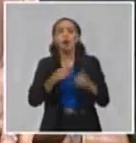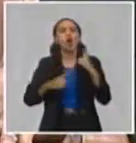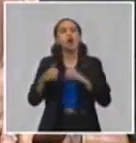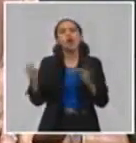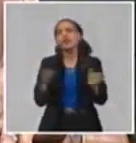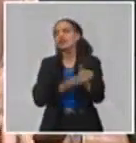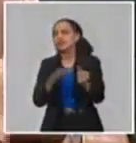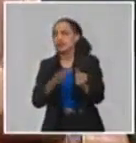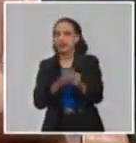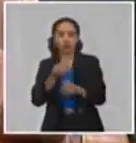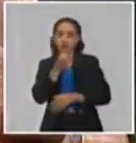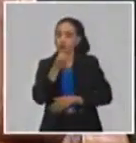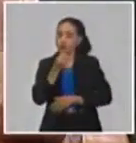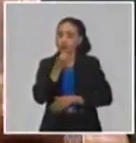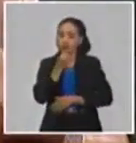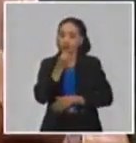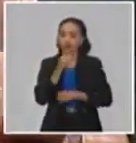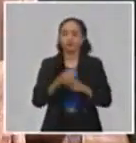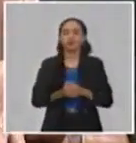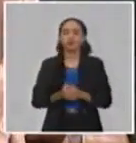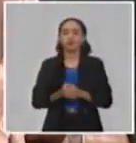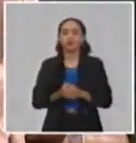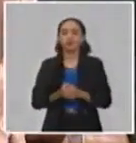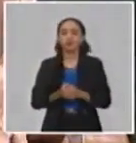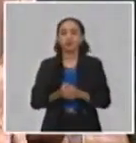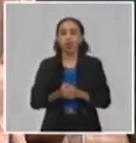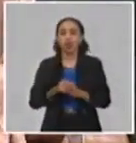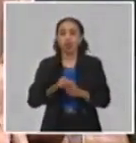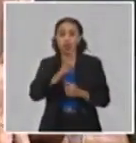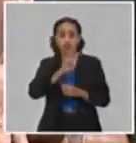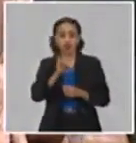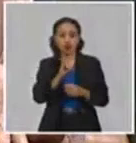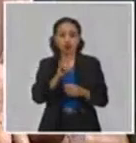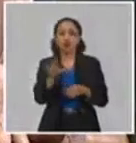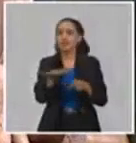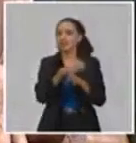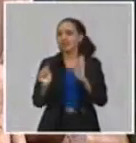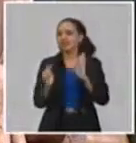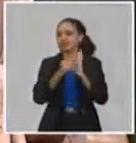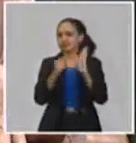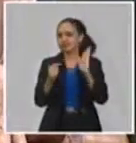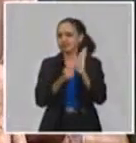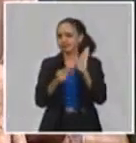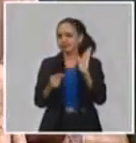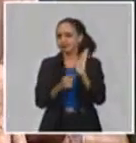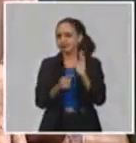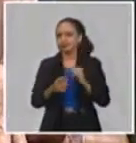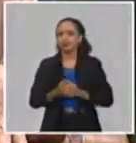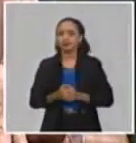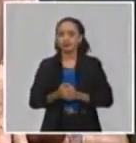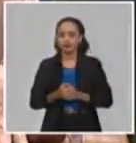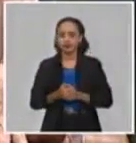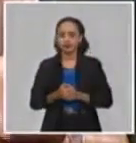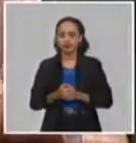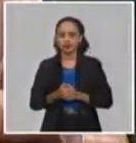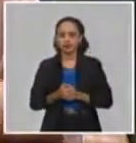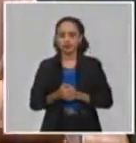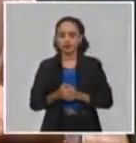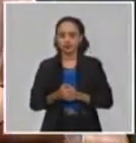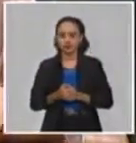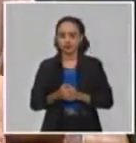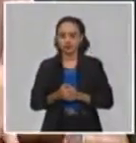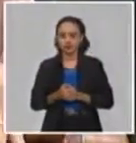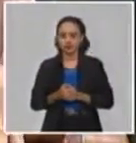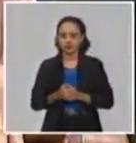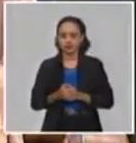en la gastronomía? Bueno, la 99 es parte de un paquete. Bueno, nosotros iniciamos una bancarización de las operaciones, primeramente, que es una